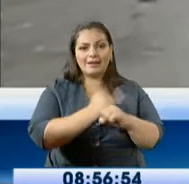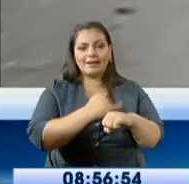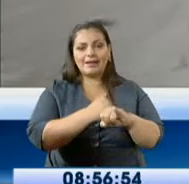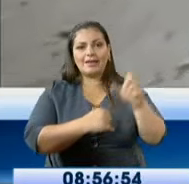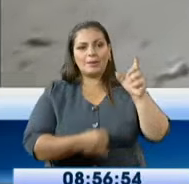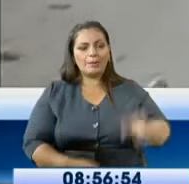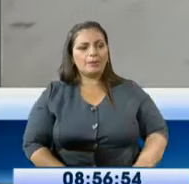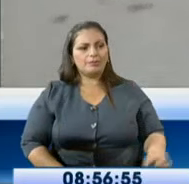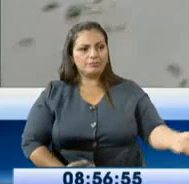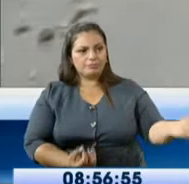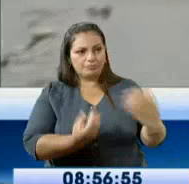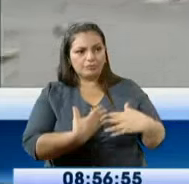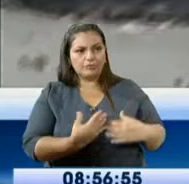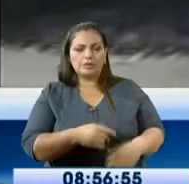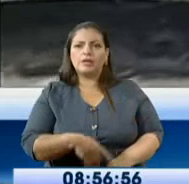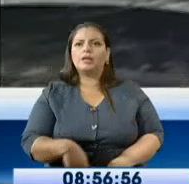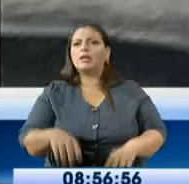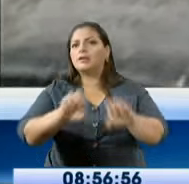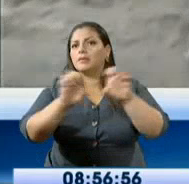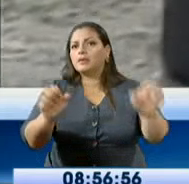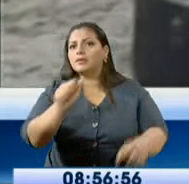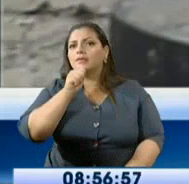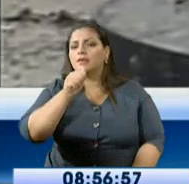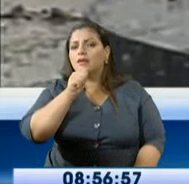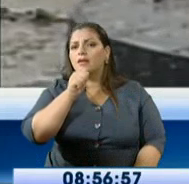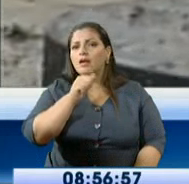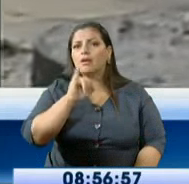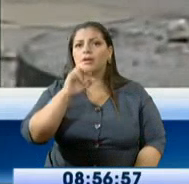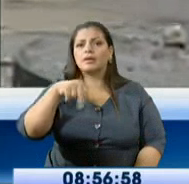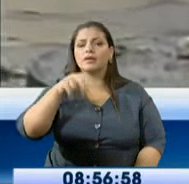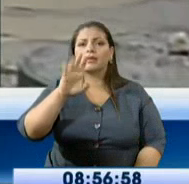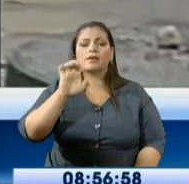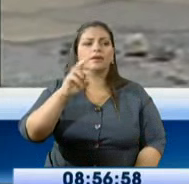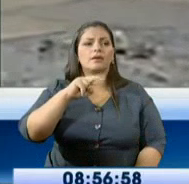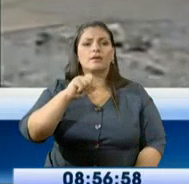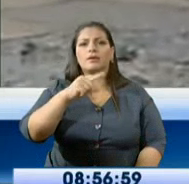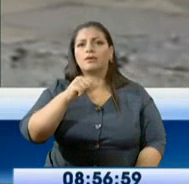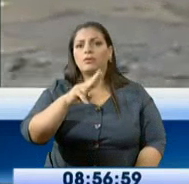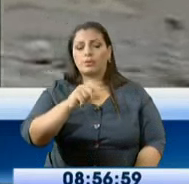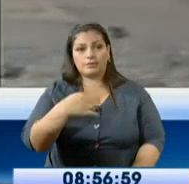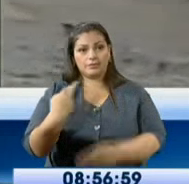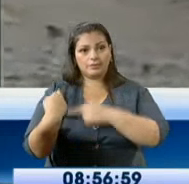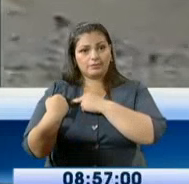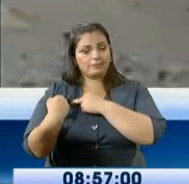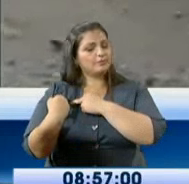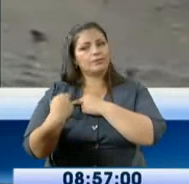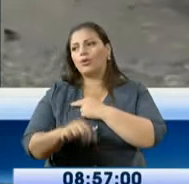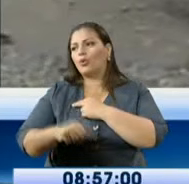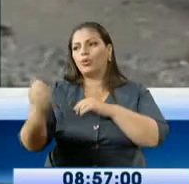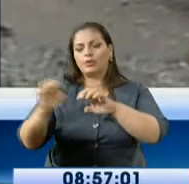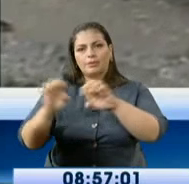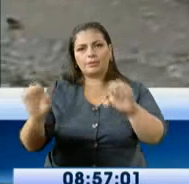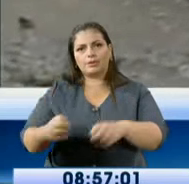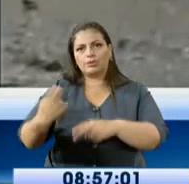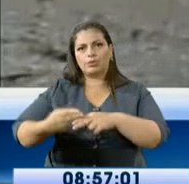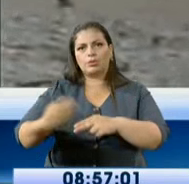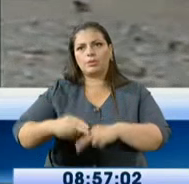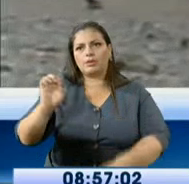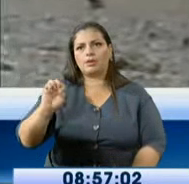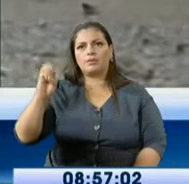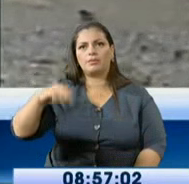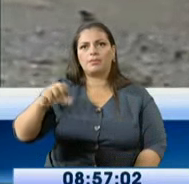EMAPAC. Interagua va a estar pendiente de que se hagan estas limpiezas, bueno, hasta que se haga ya la corrección, si es